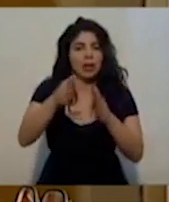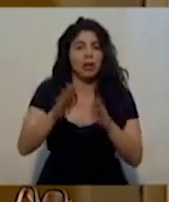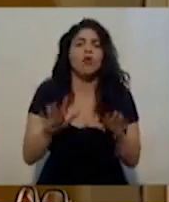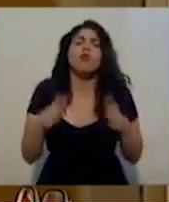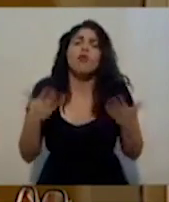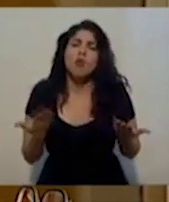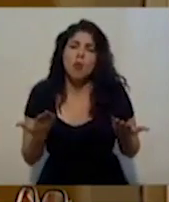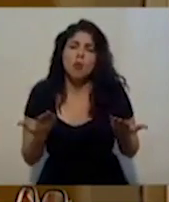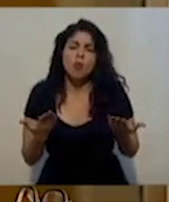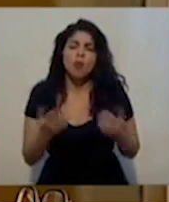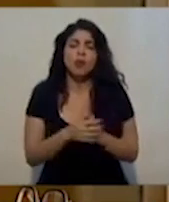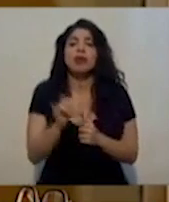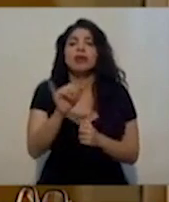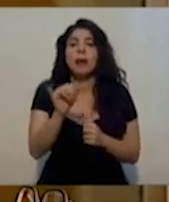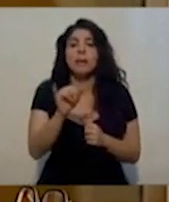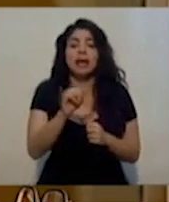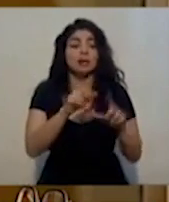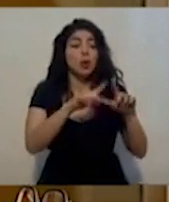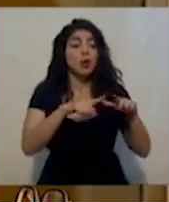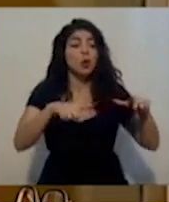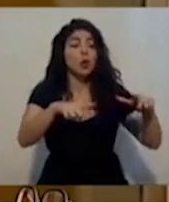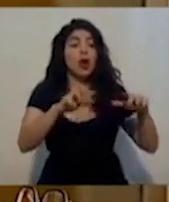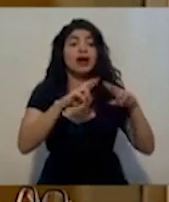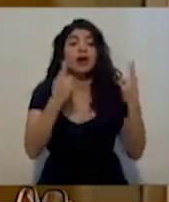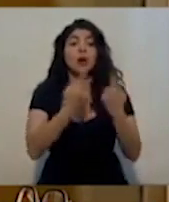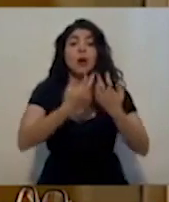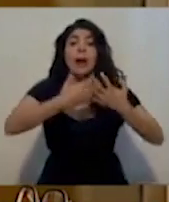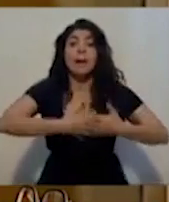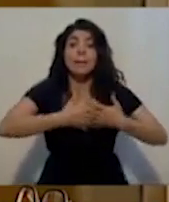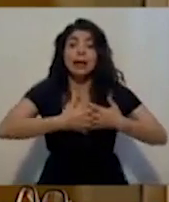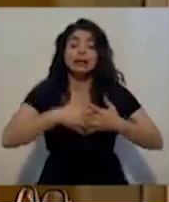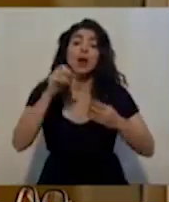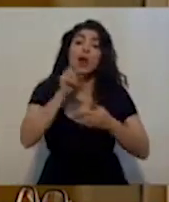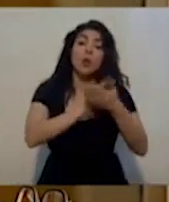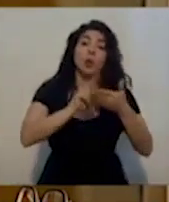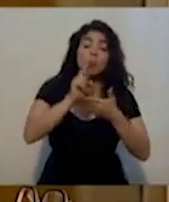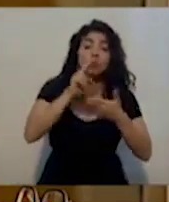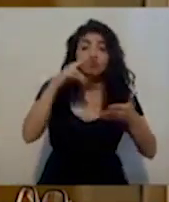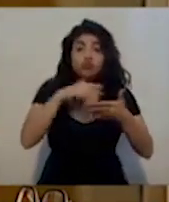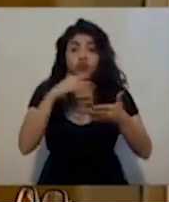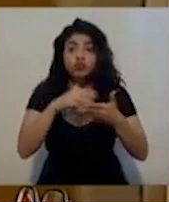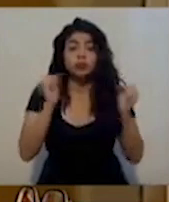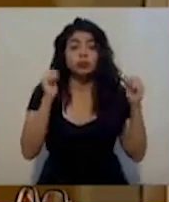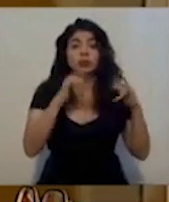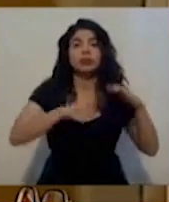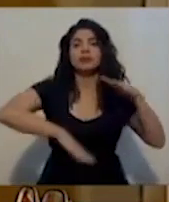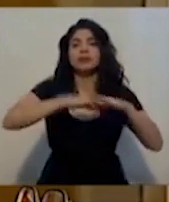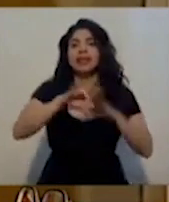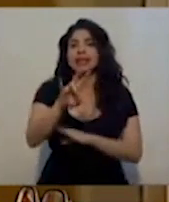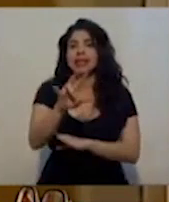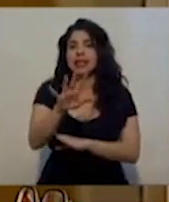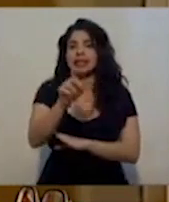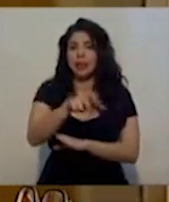activación de los recintos para reuniones empresariales o académicas de hasta 75